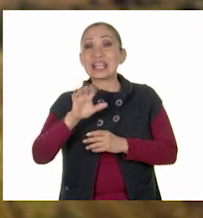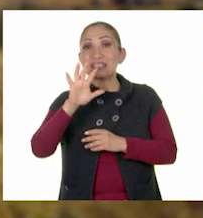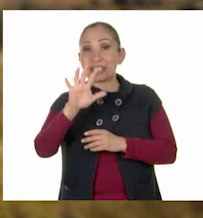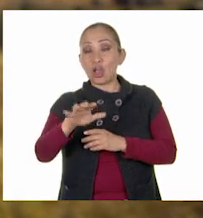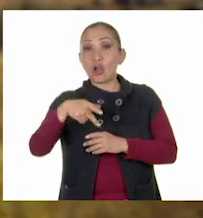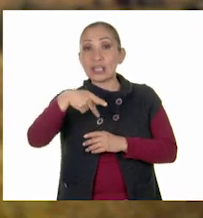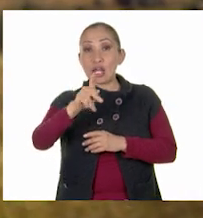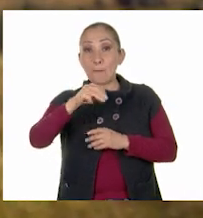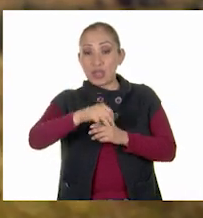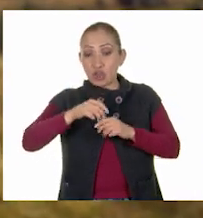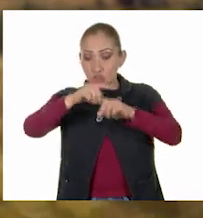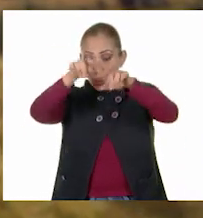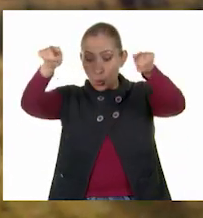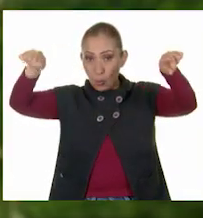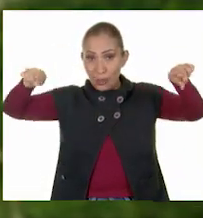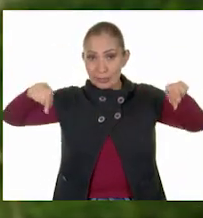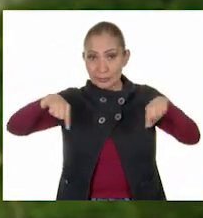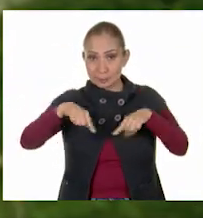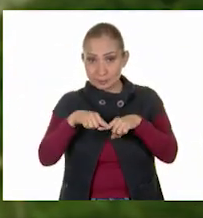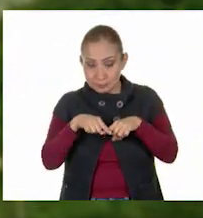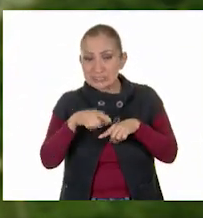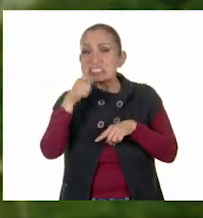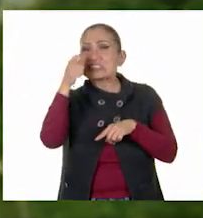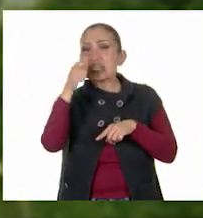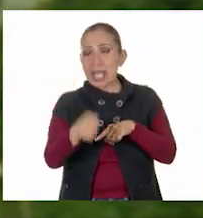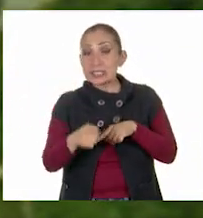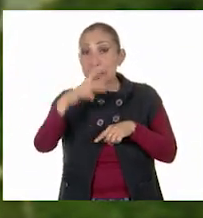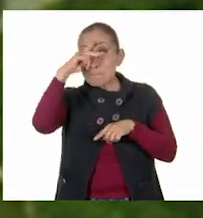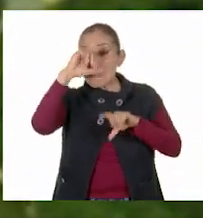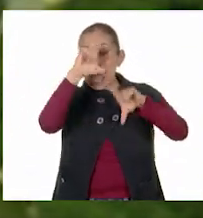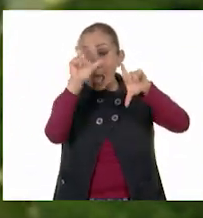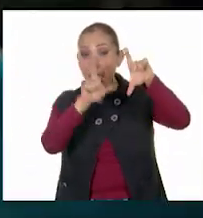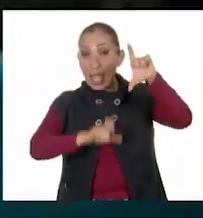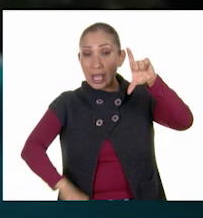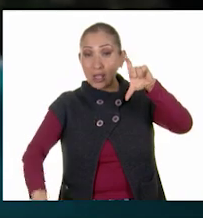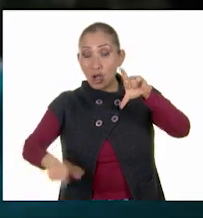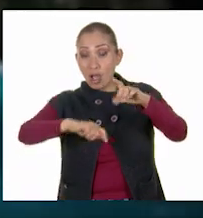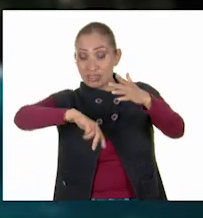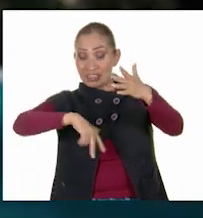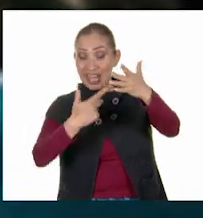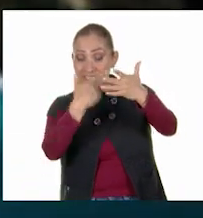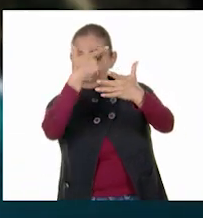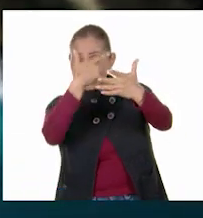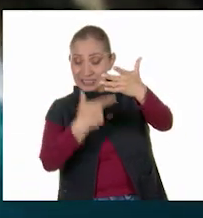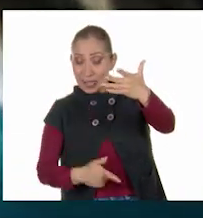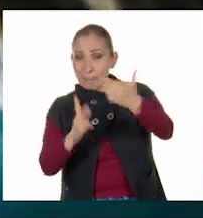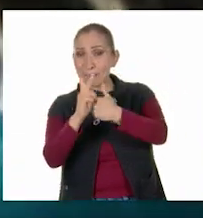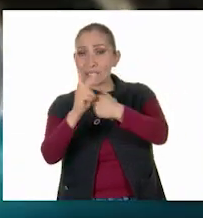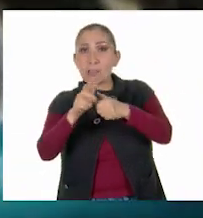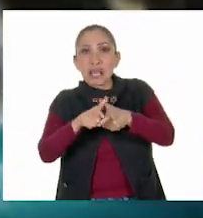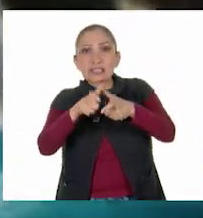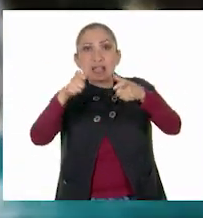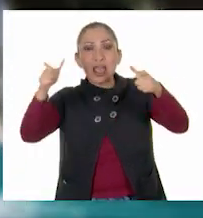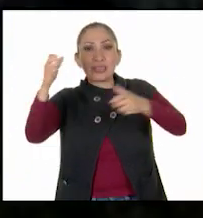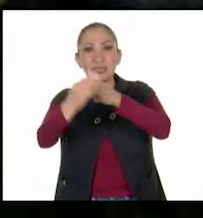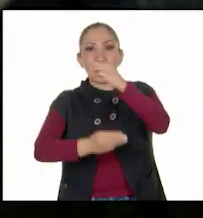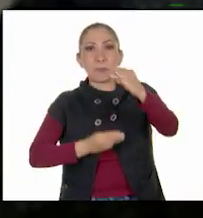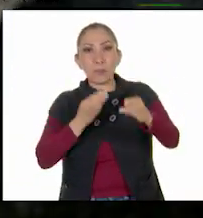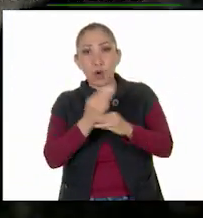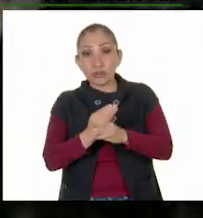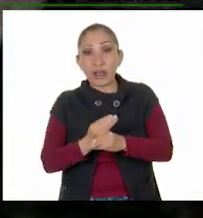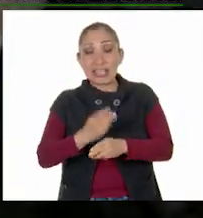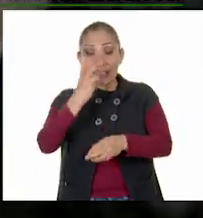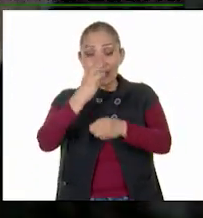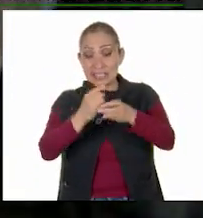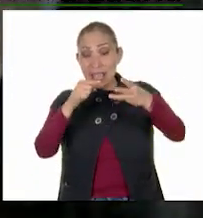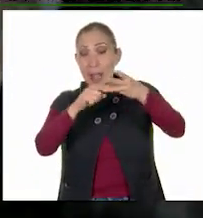1.964.375 kilómetros cuadrados. Esto hace a México el 13º país más grande del mundo y el